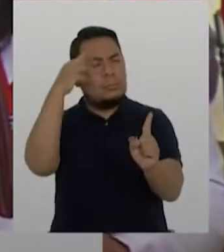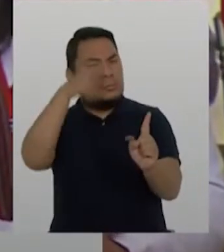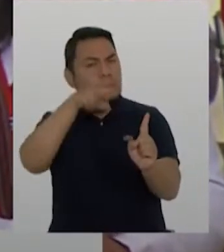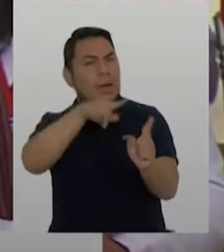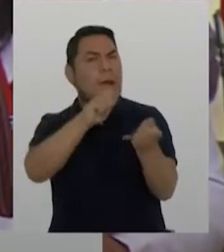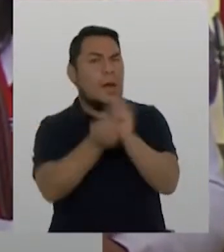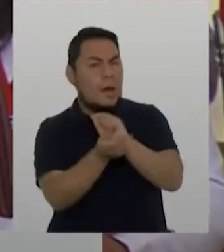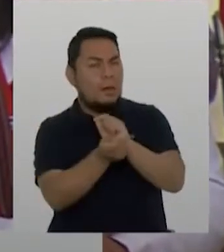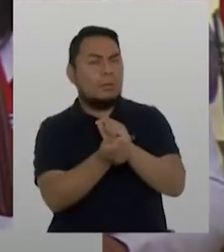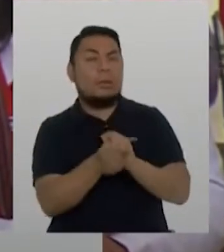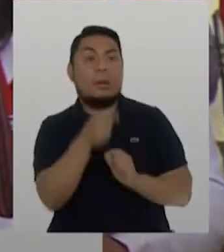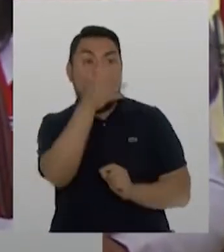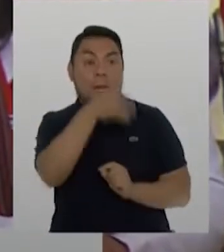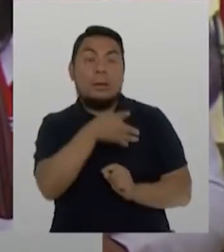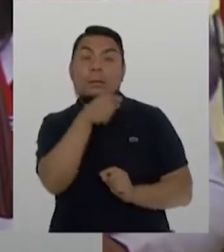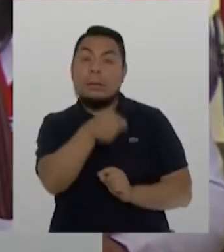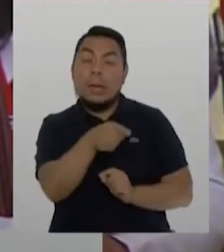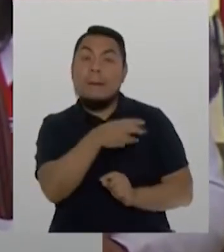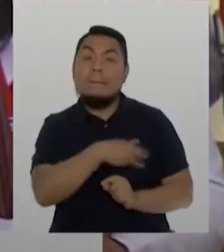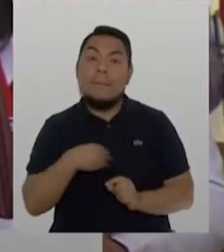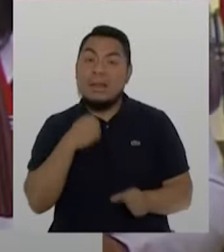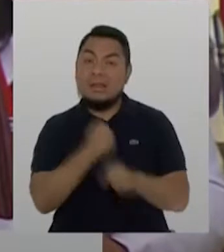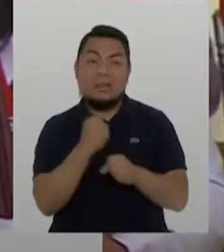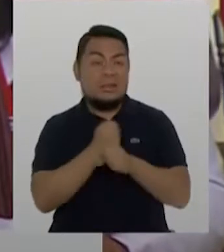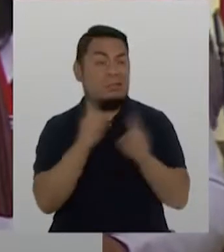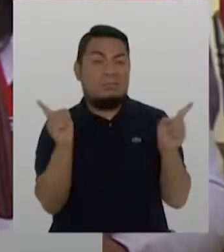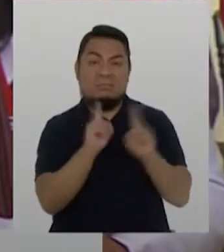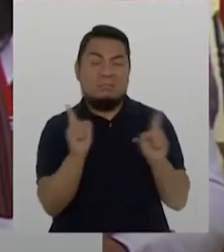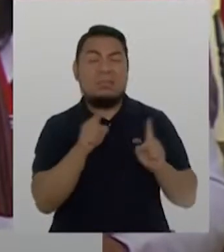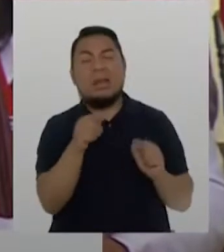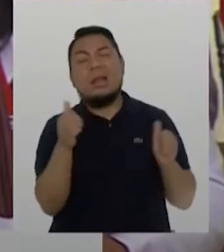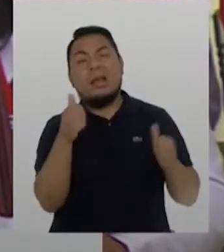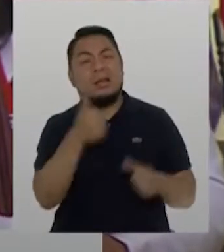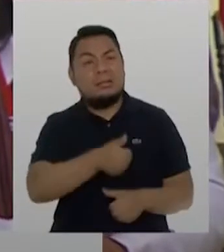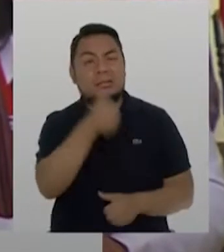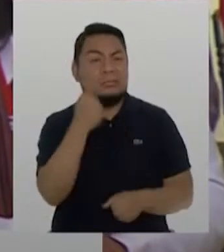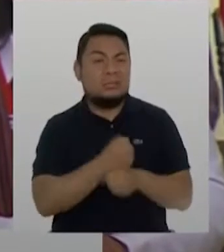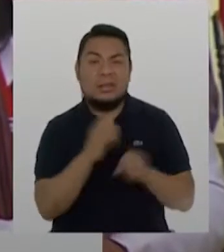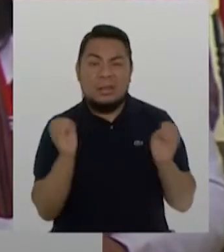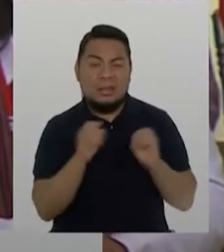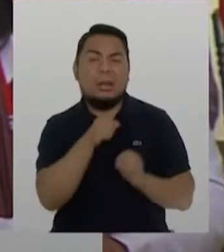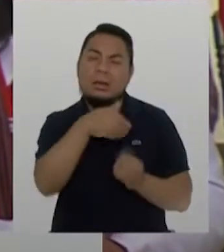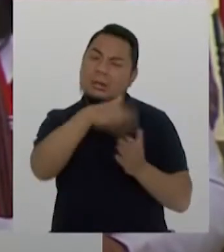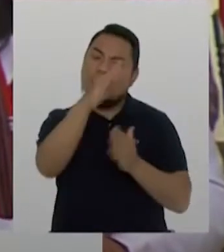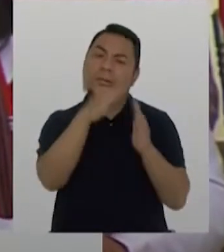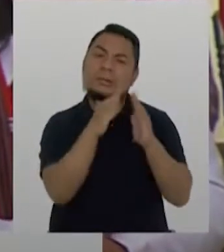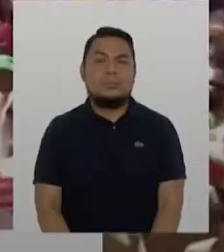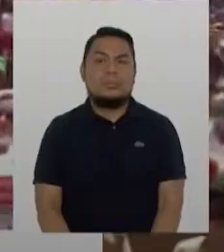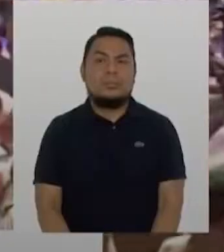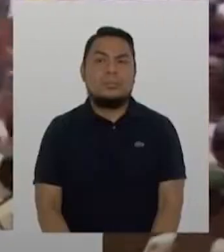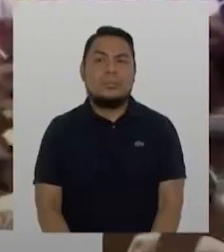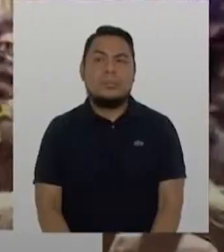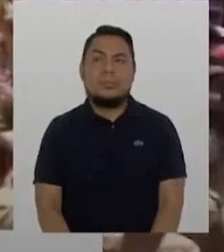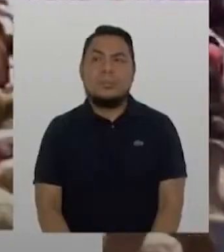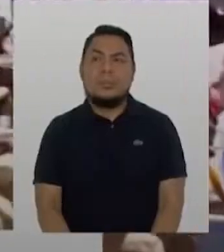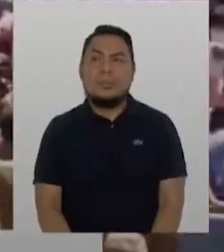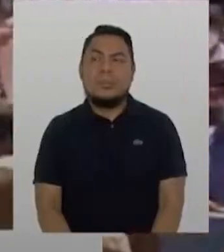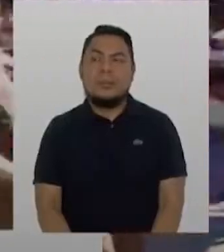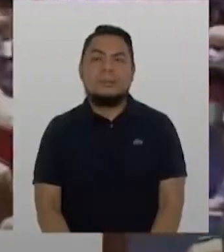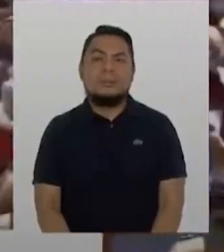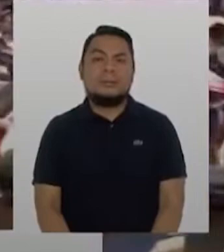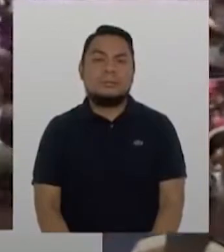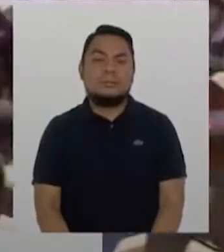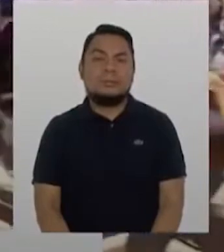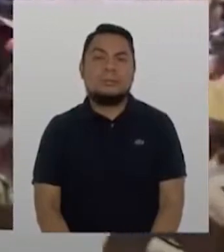ministro que no trabaja funcionario que no trabaje tendrá que ir a su casa desde